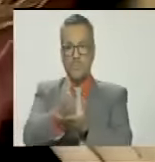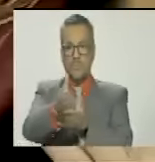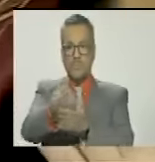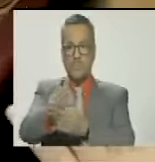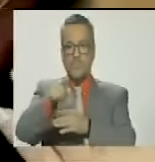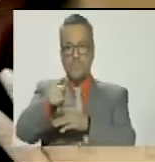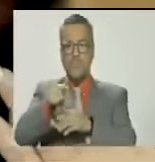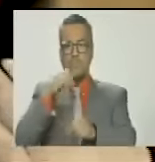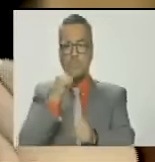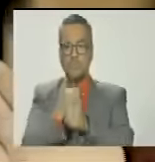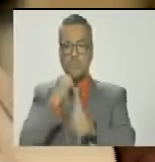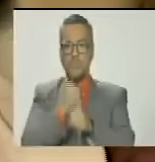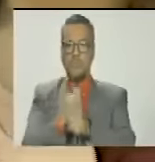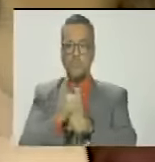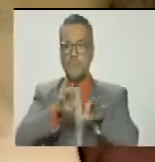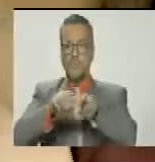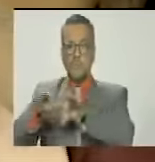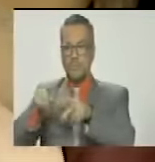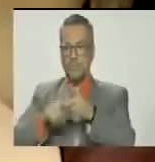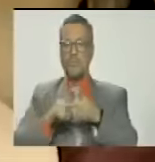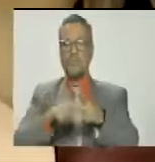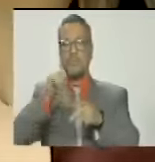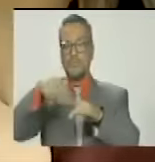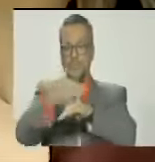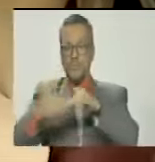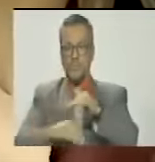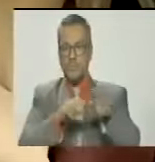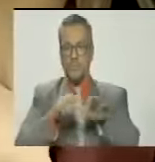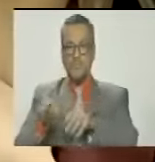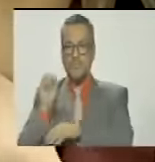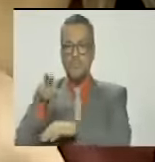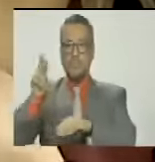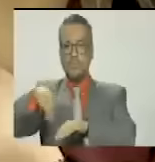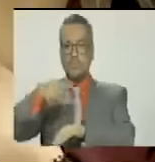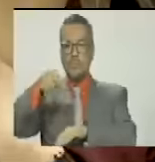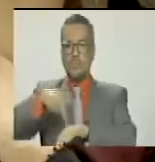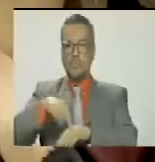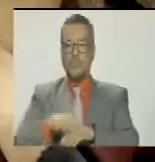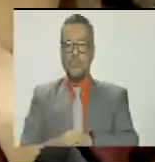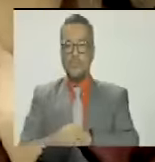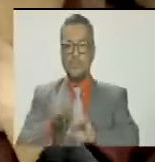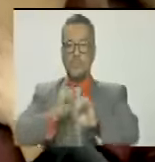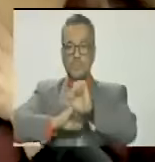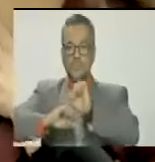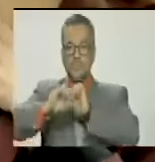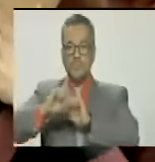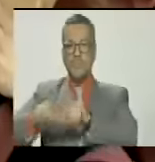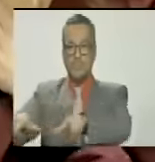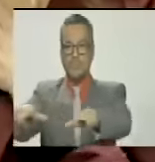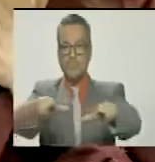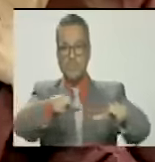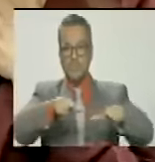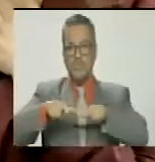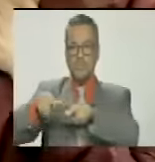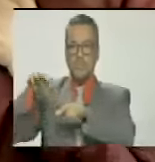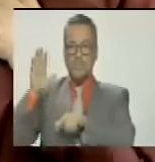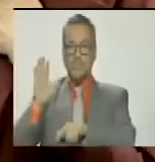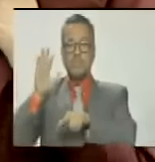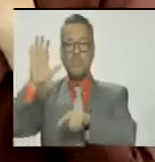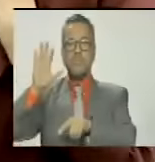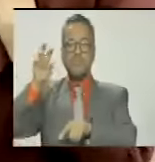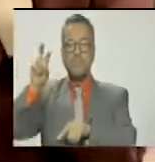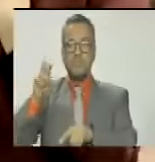a través de sus funciones como secretaria y como subsecretario de la Asamblea Nacional, defendiendo el territorio sagrado de la